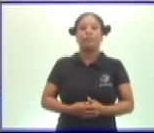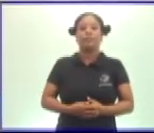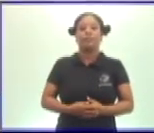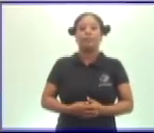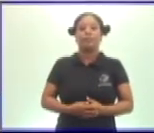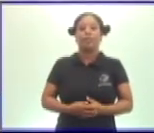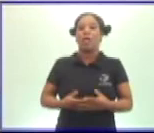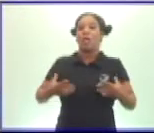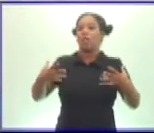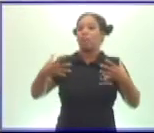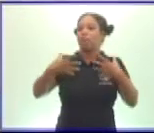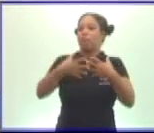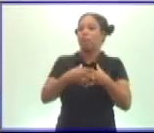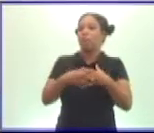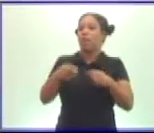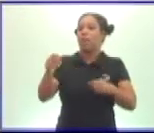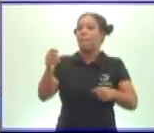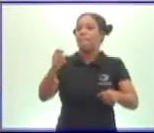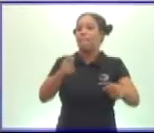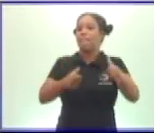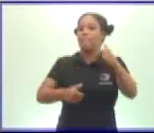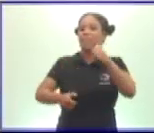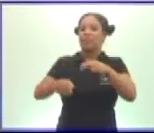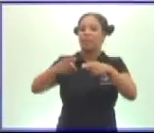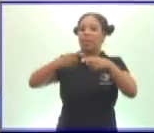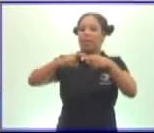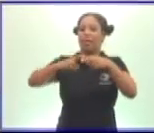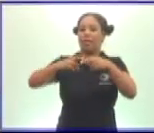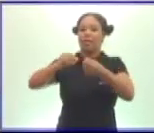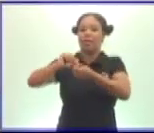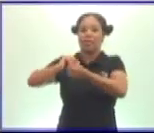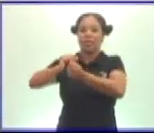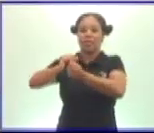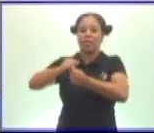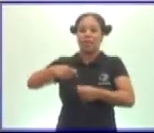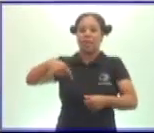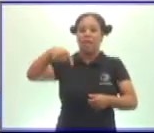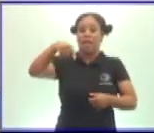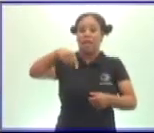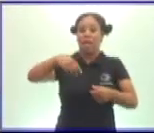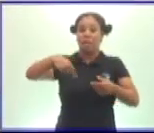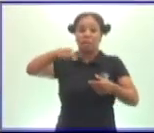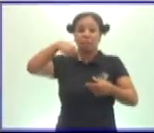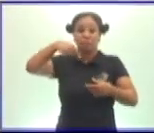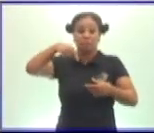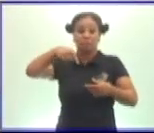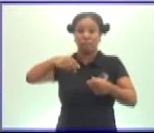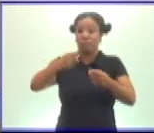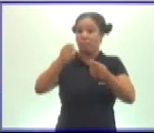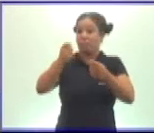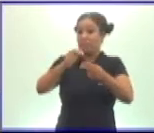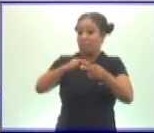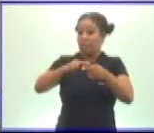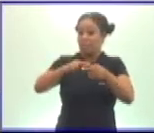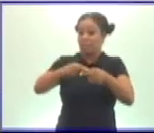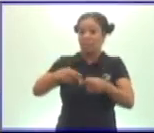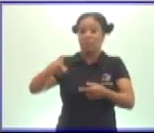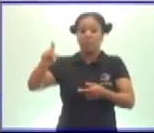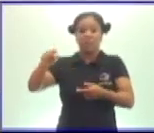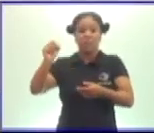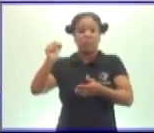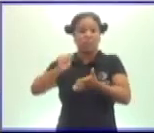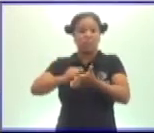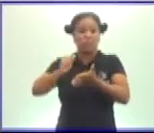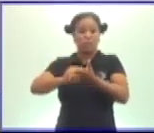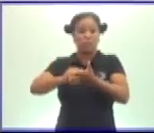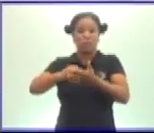las partículas de el soluto y las partículas del disolvente.